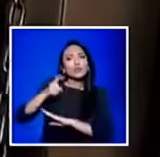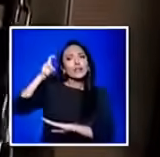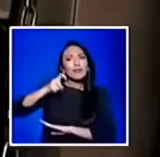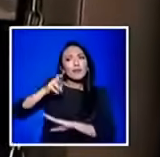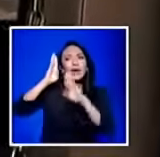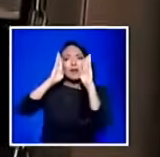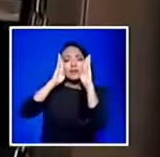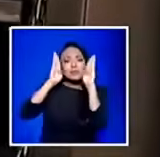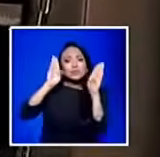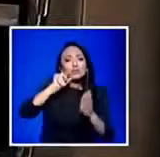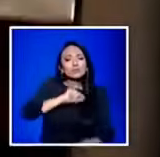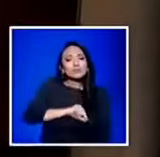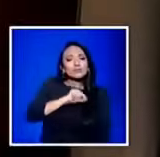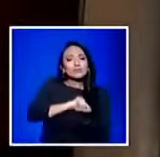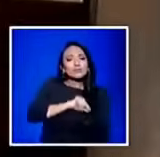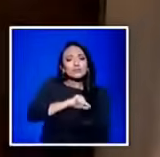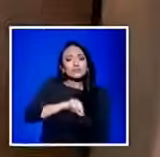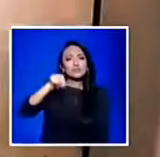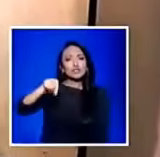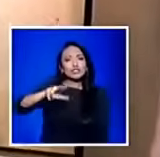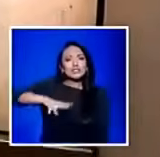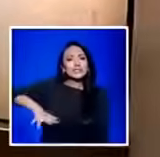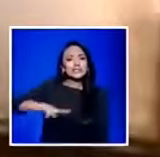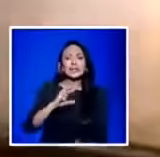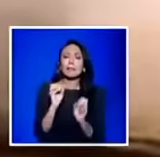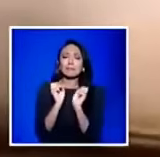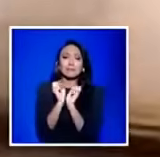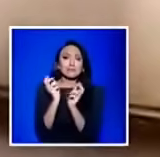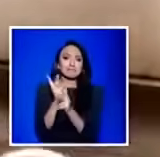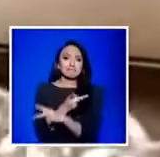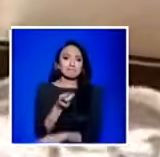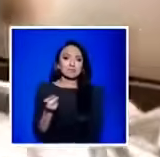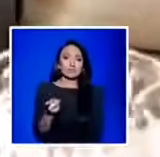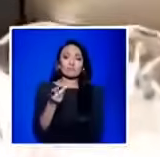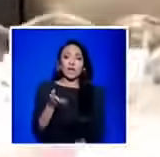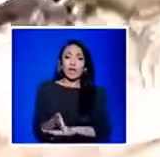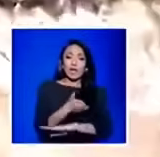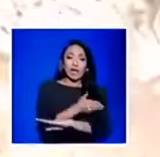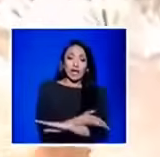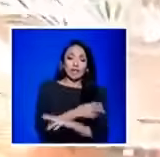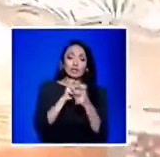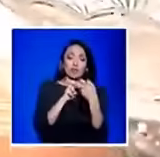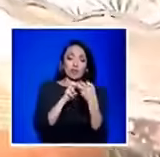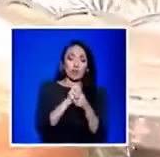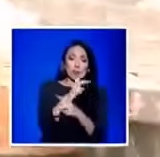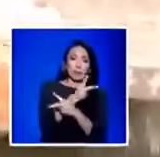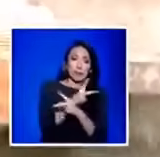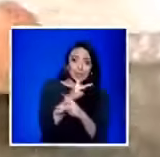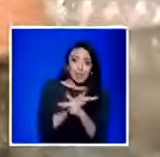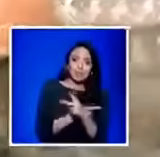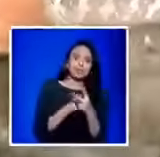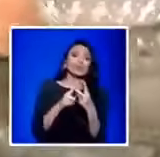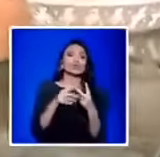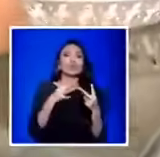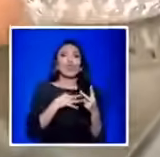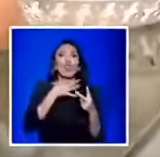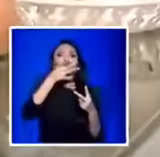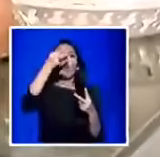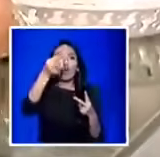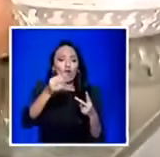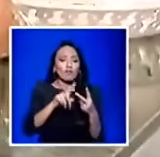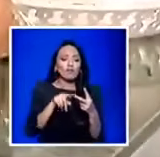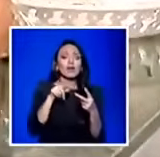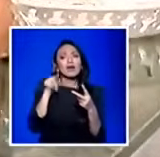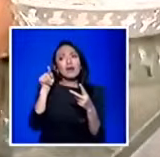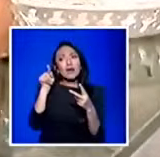conciencia que estos negocios son los más afectados después de una pandemia, después de una inseguridad que se ha estado atravesando. Y pedimos, ellos que